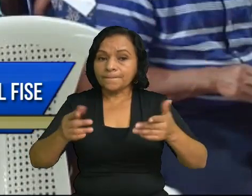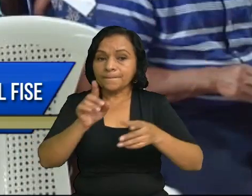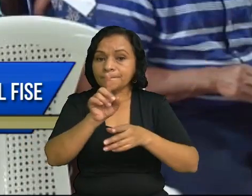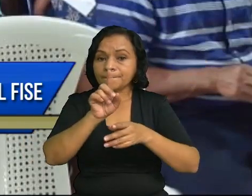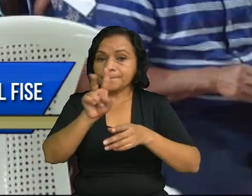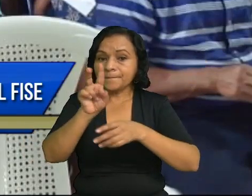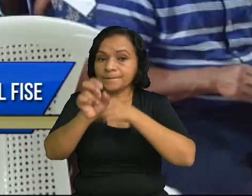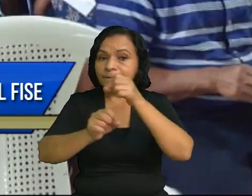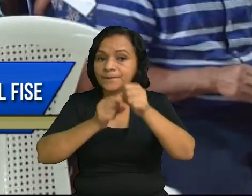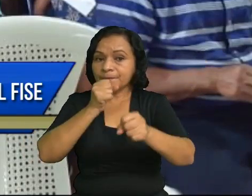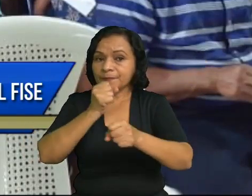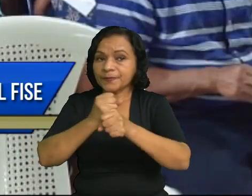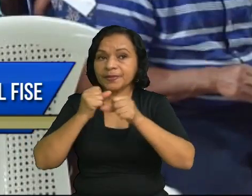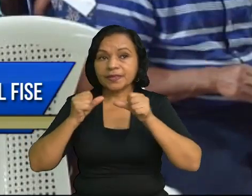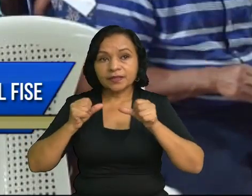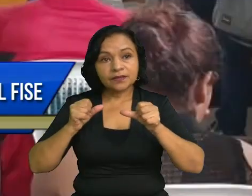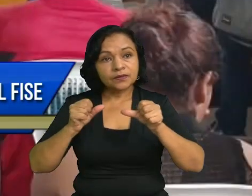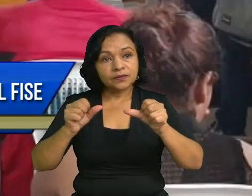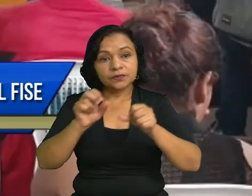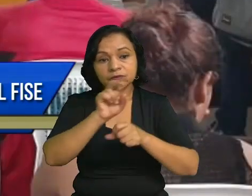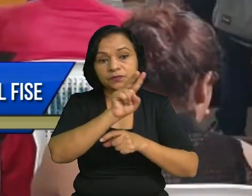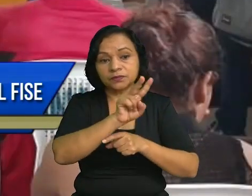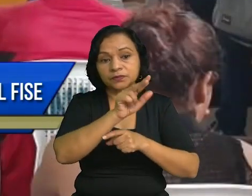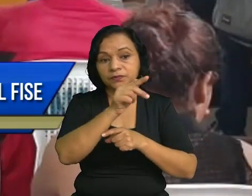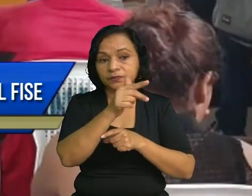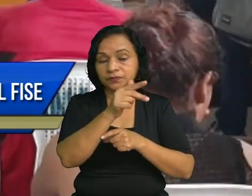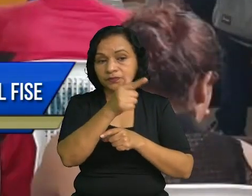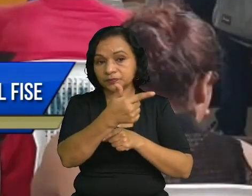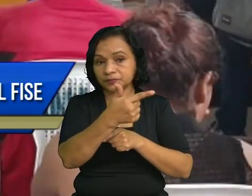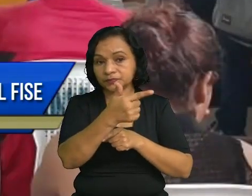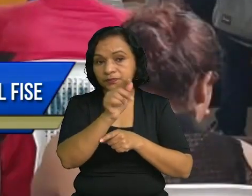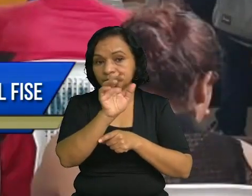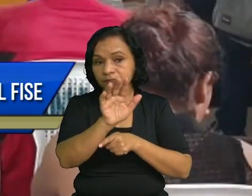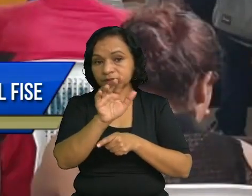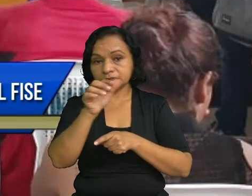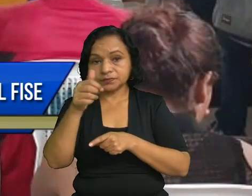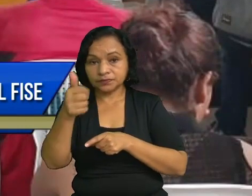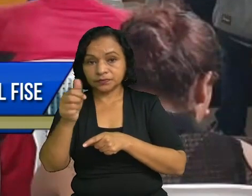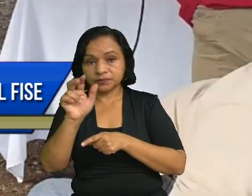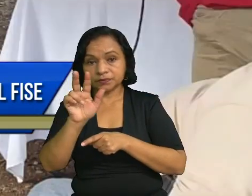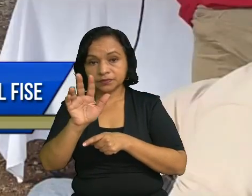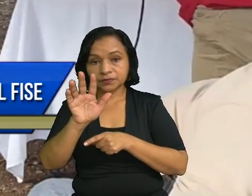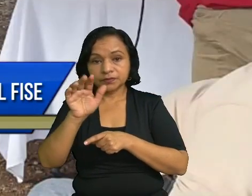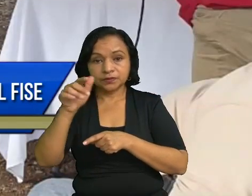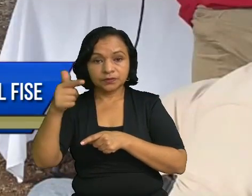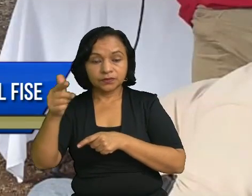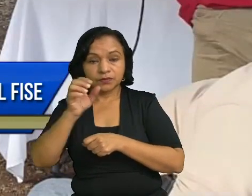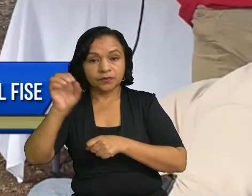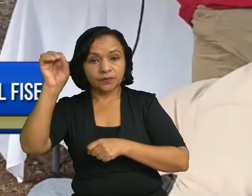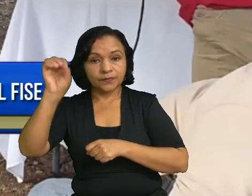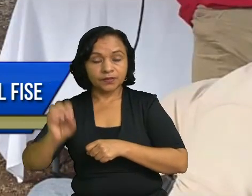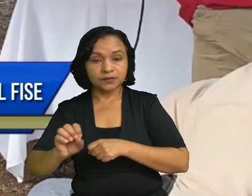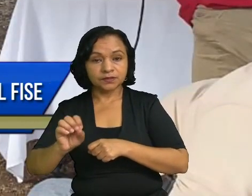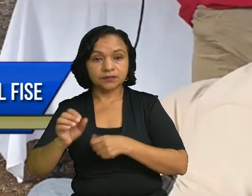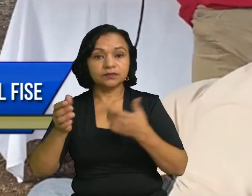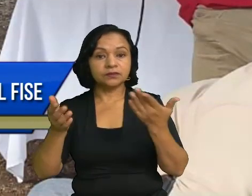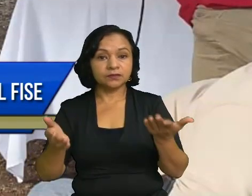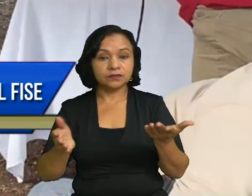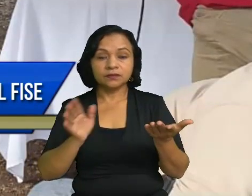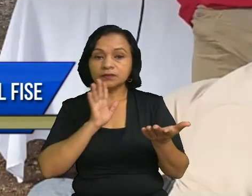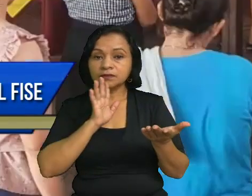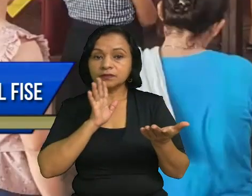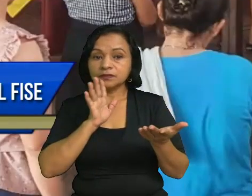nosotros le hemos llegamos del 27 al 56 57 por ciento estamos hablando de que